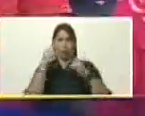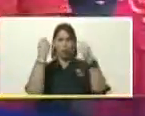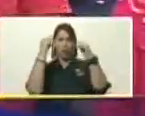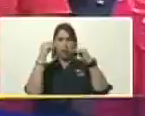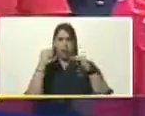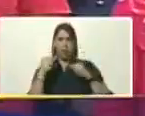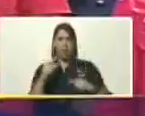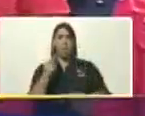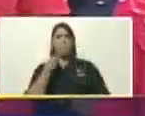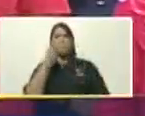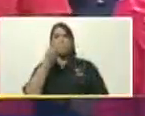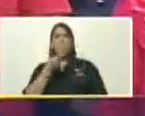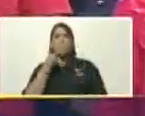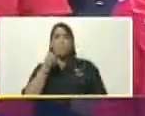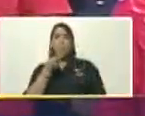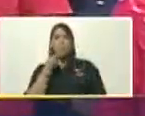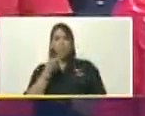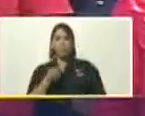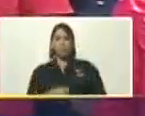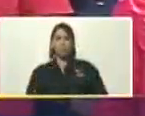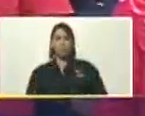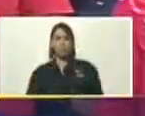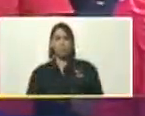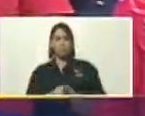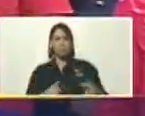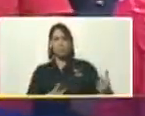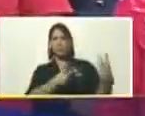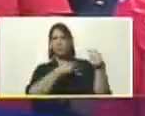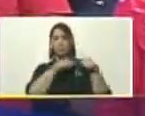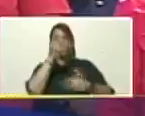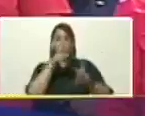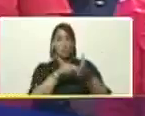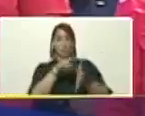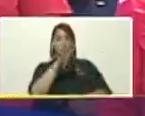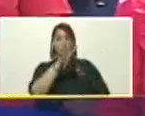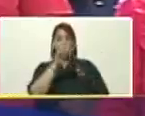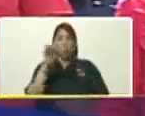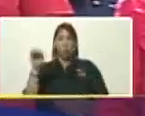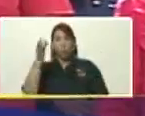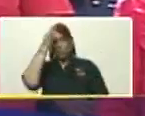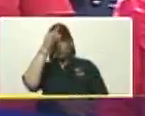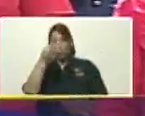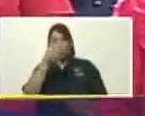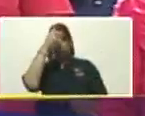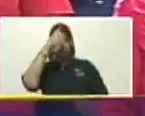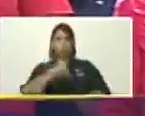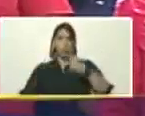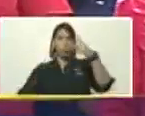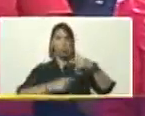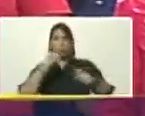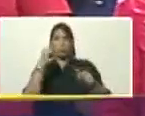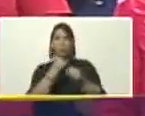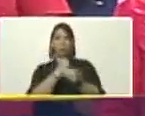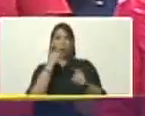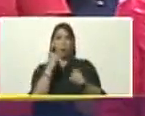político, para conducir los 2.400 consejos productivos de trabajadores del país.